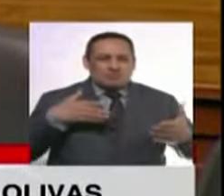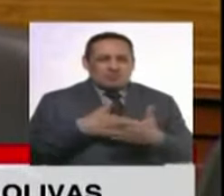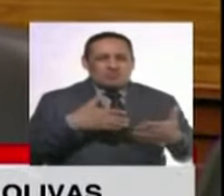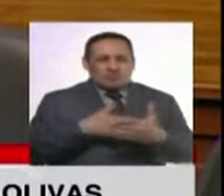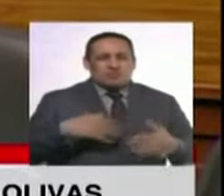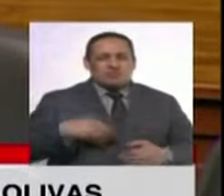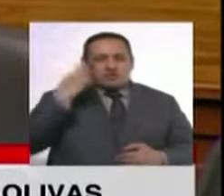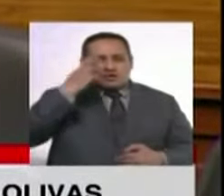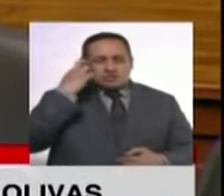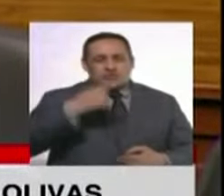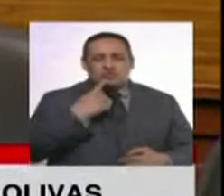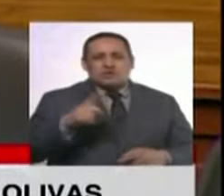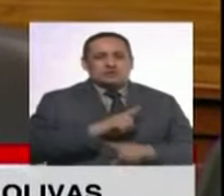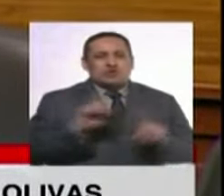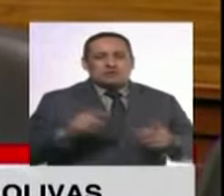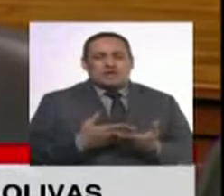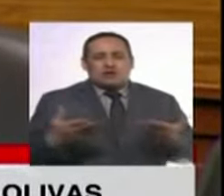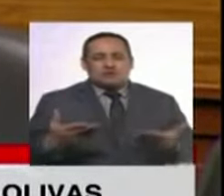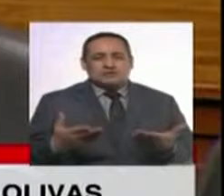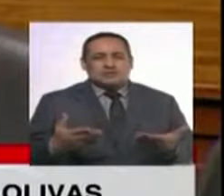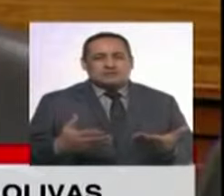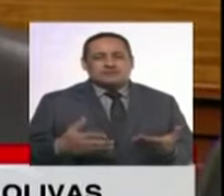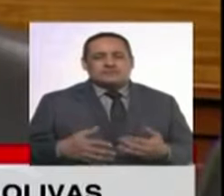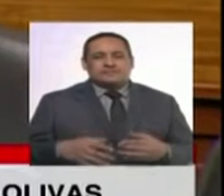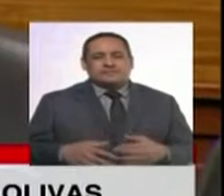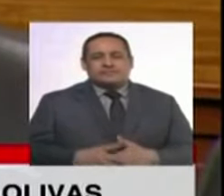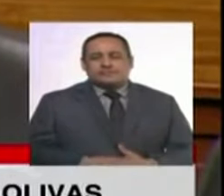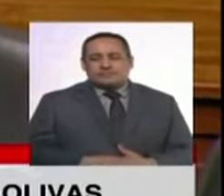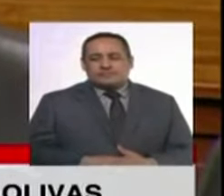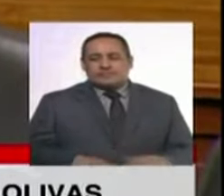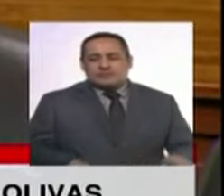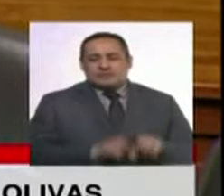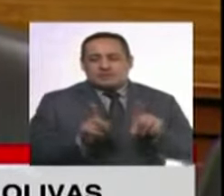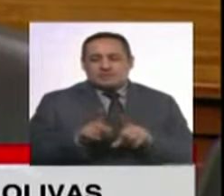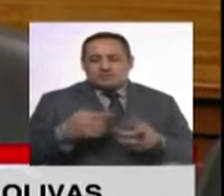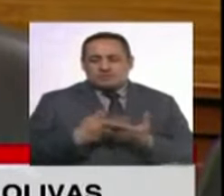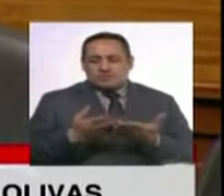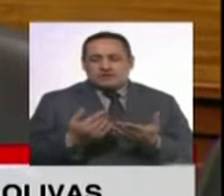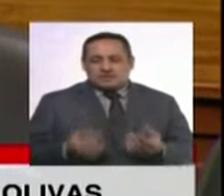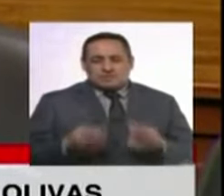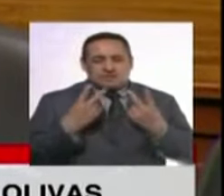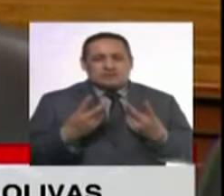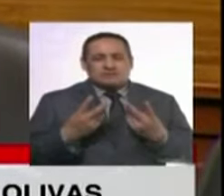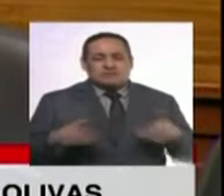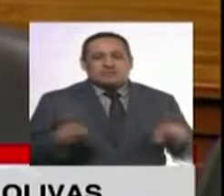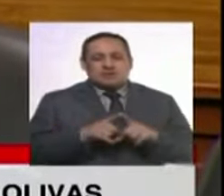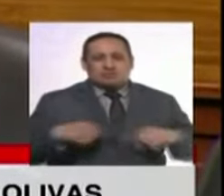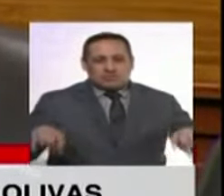político No es otra cosa más En consecuencia colegas congresistas